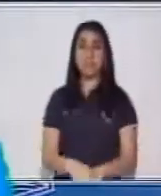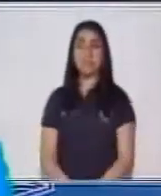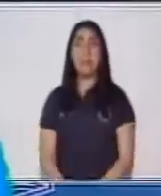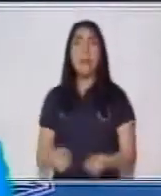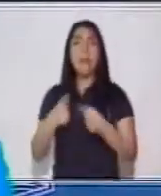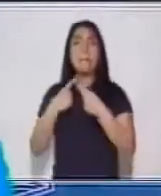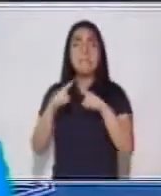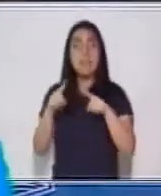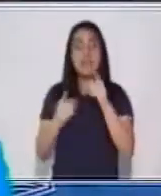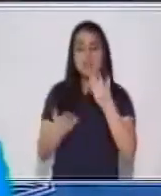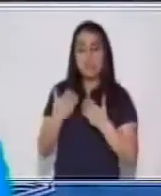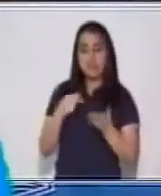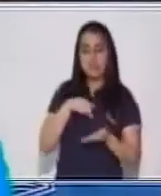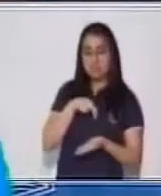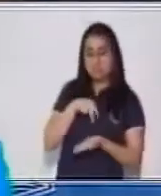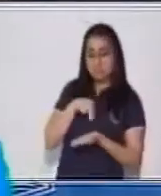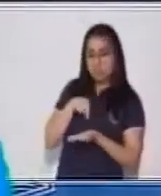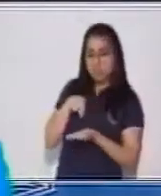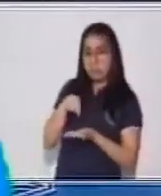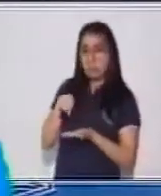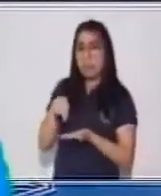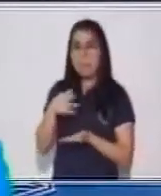Si nos adelantamos 50 metros,